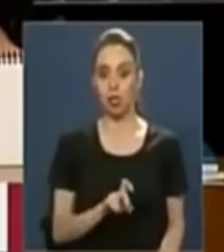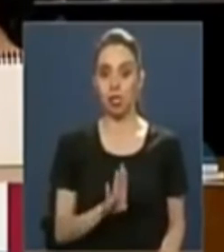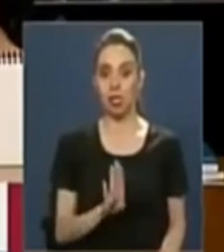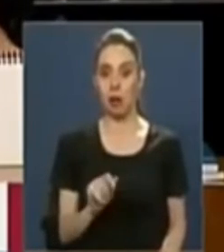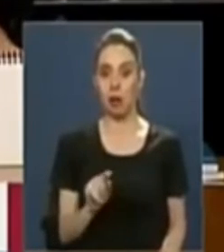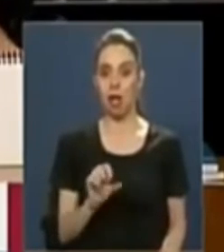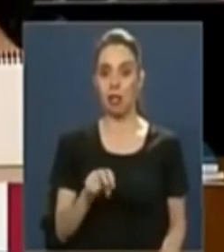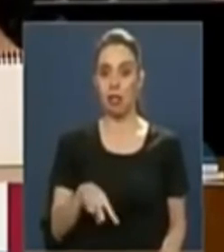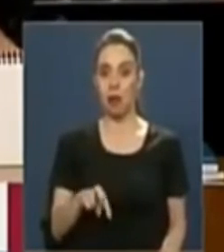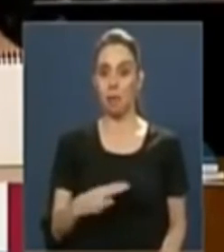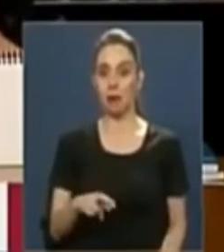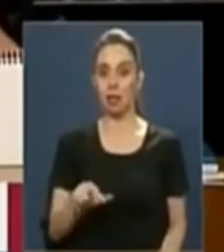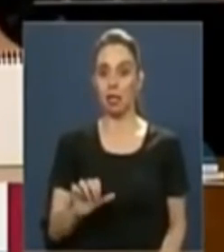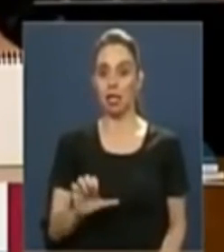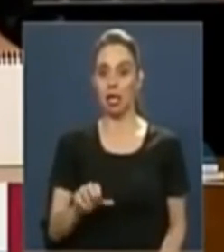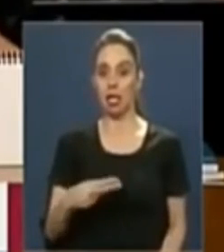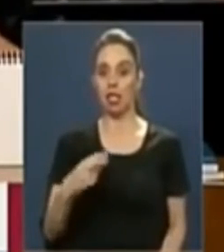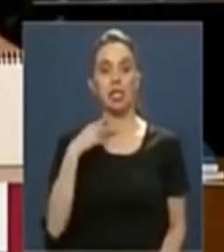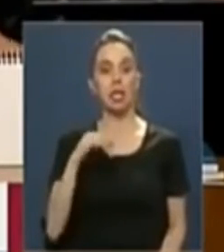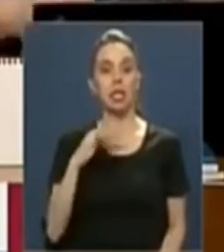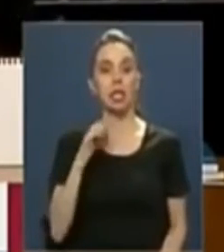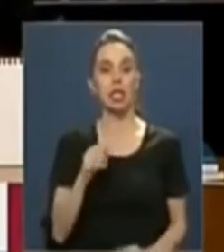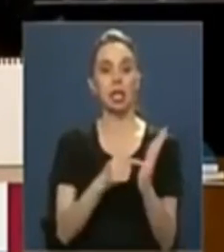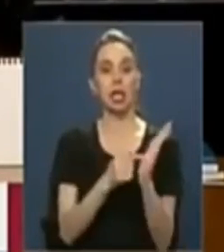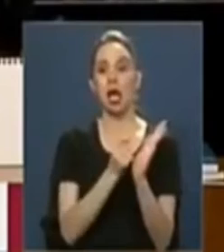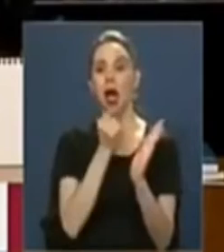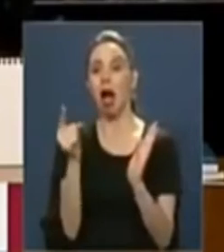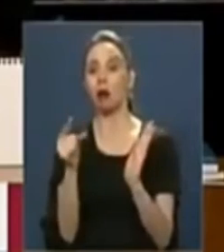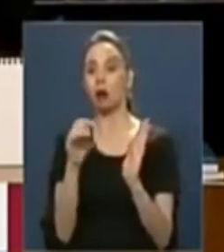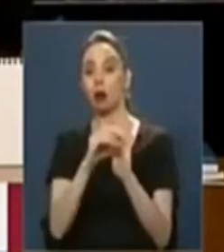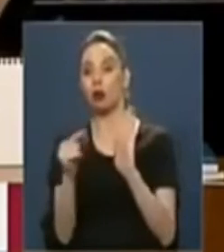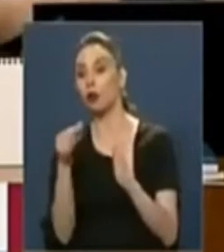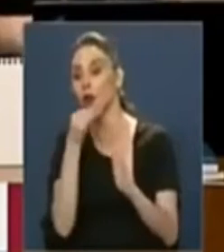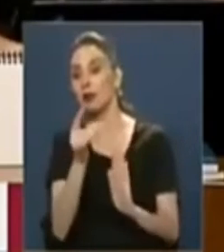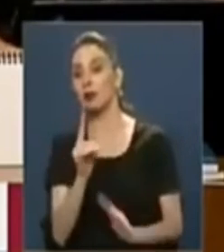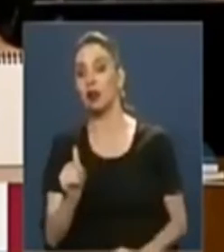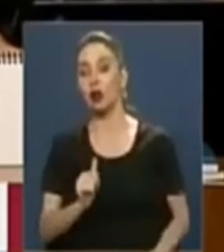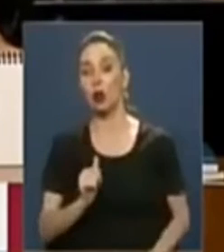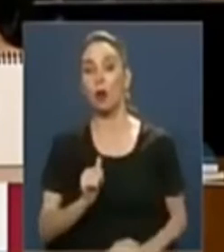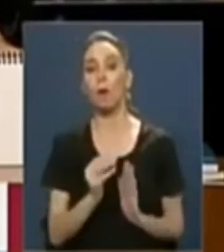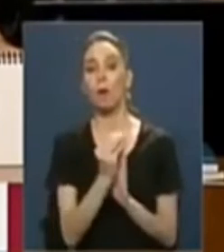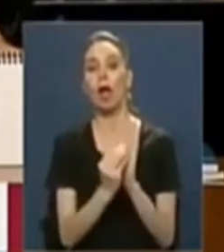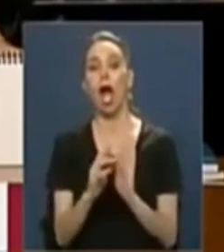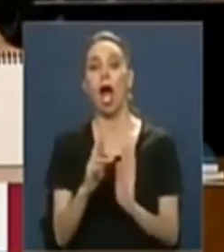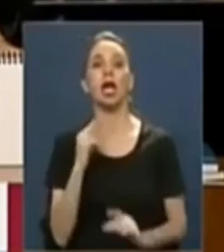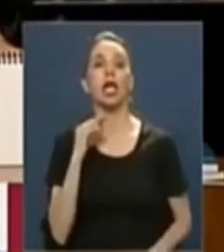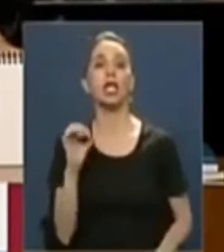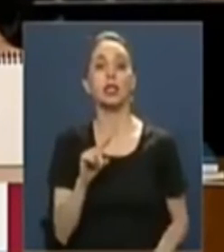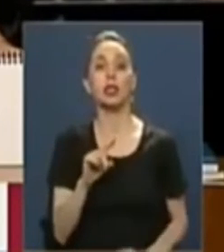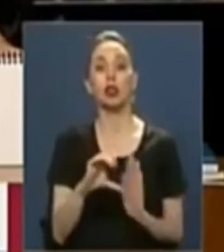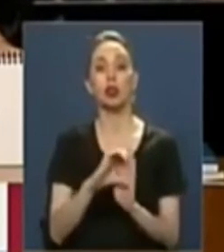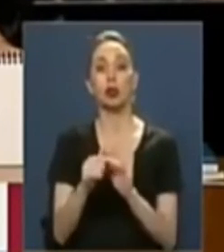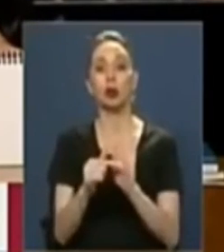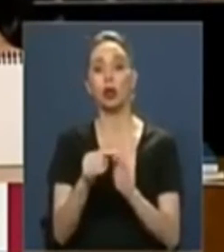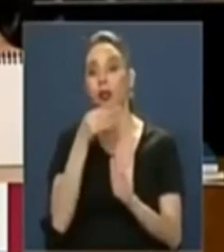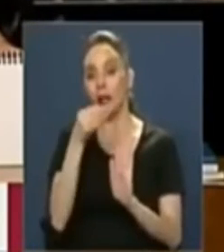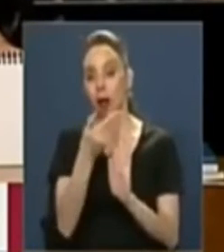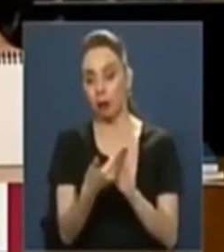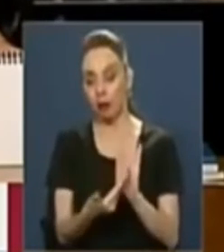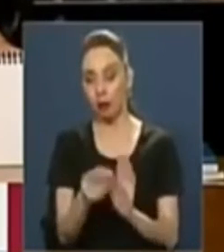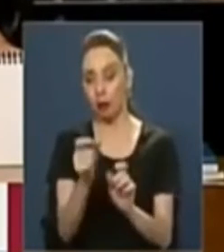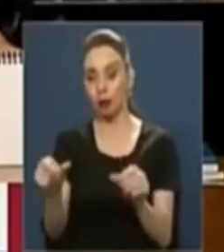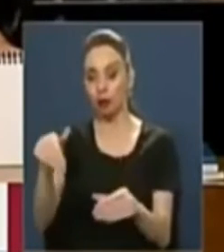Piñera Echenique, de que la acusación constitucional no cumple con los requisitos que la Constitución Política de la República señala.